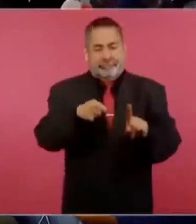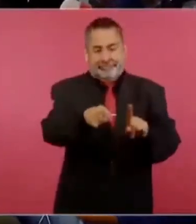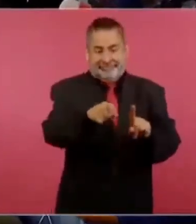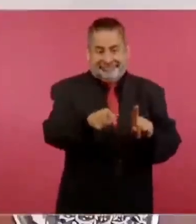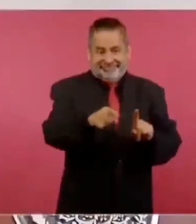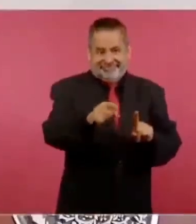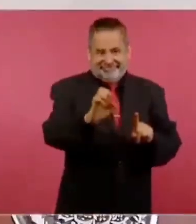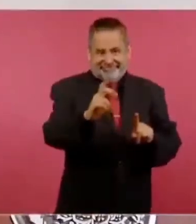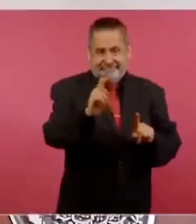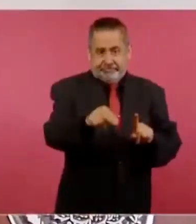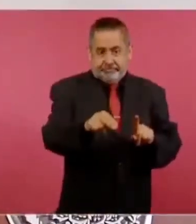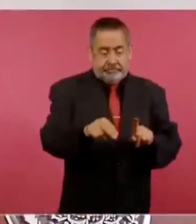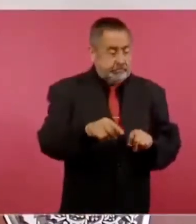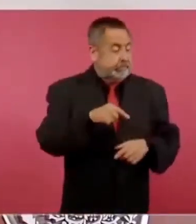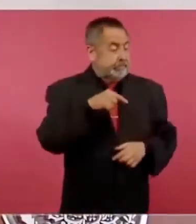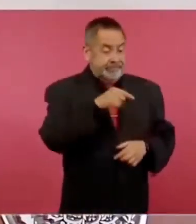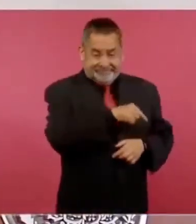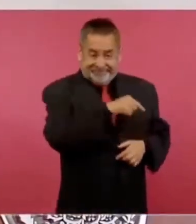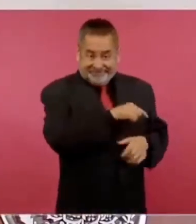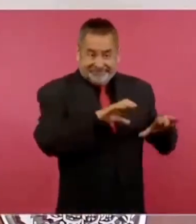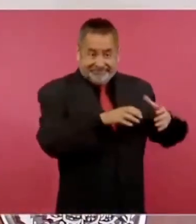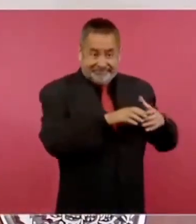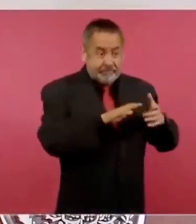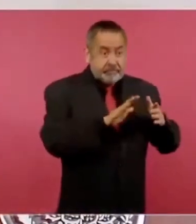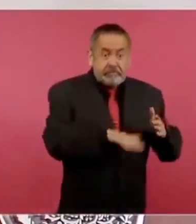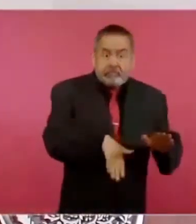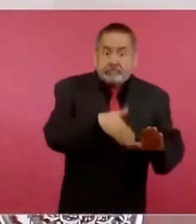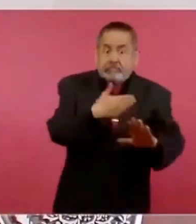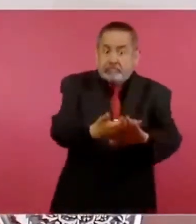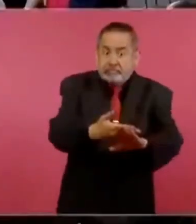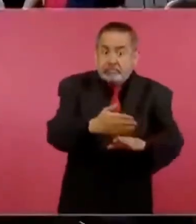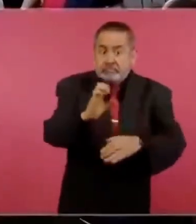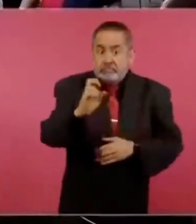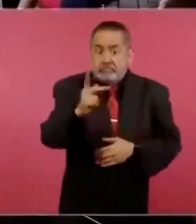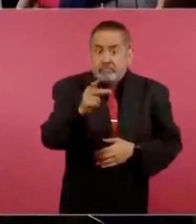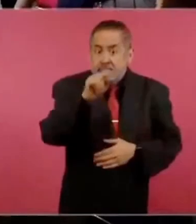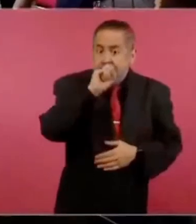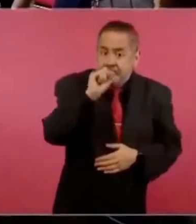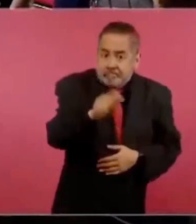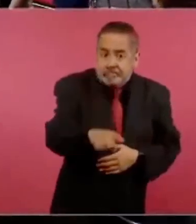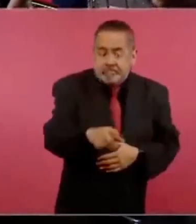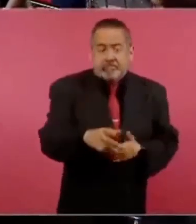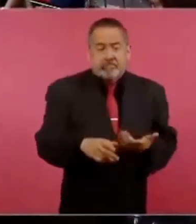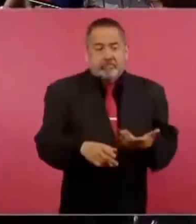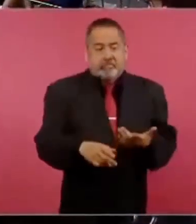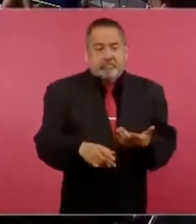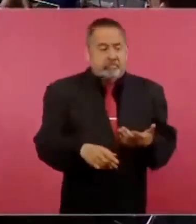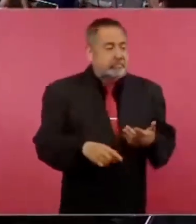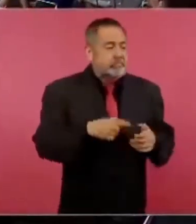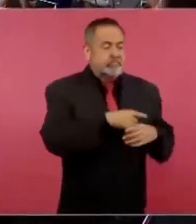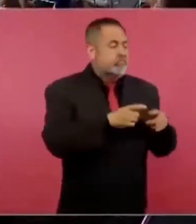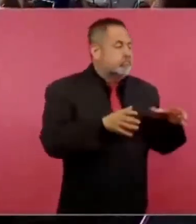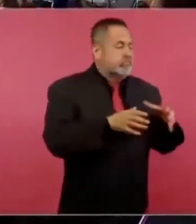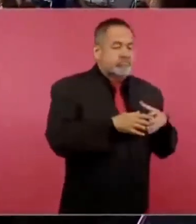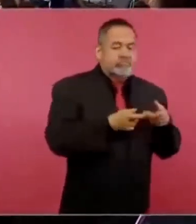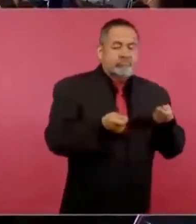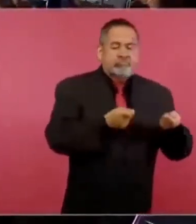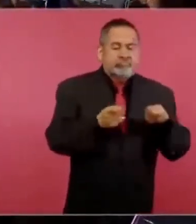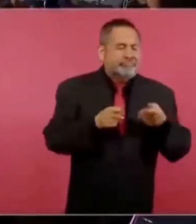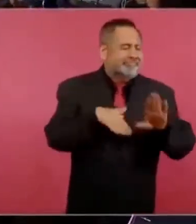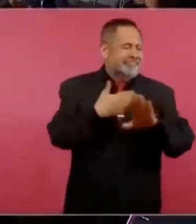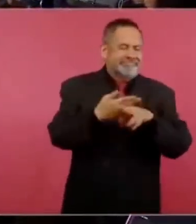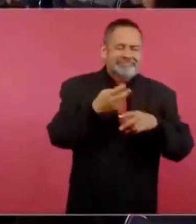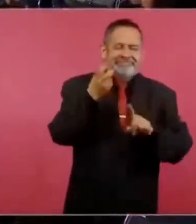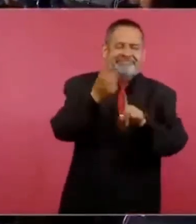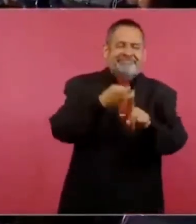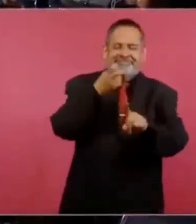iniciaron una campaña en contra del licenciado Peña y lo convirtieron en el payaso de las